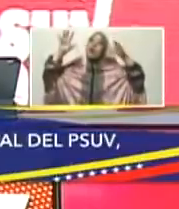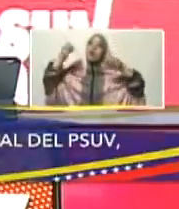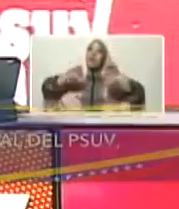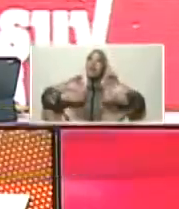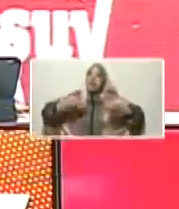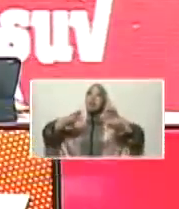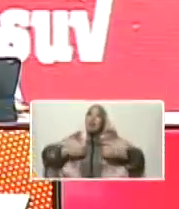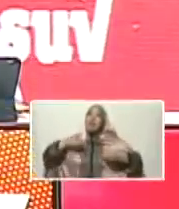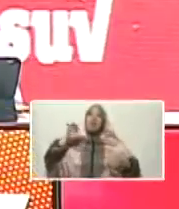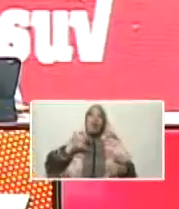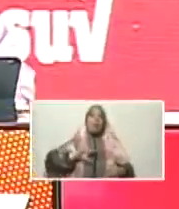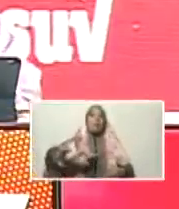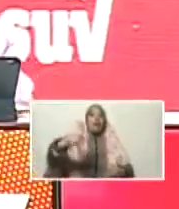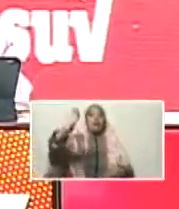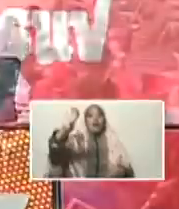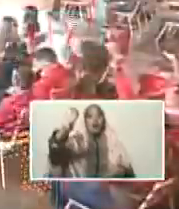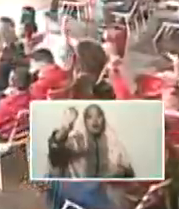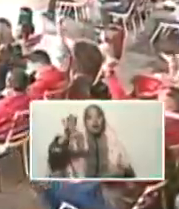patria